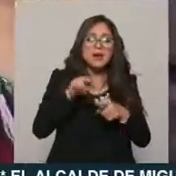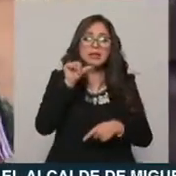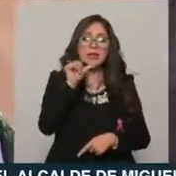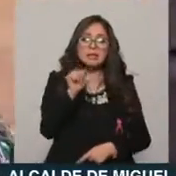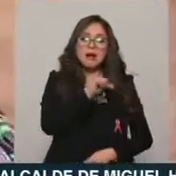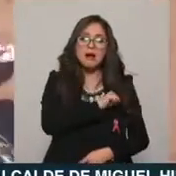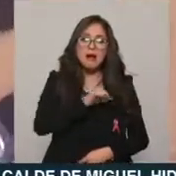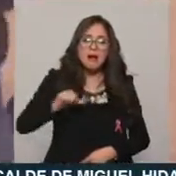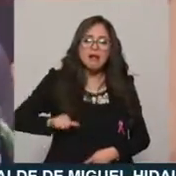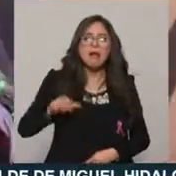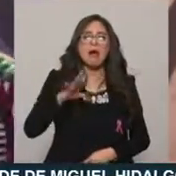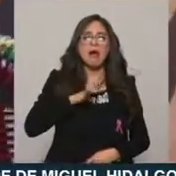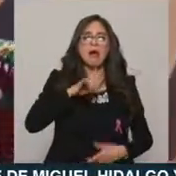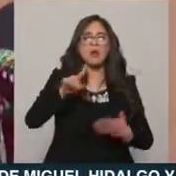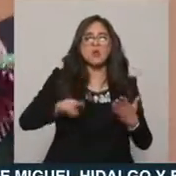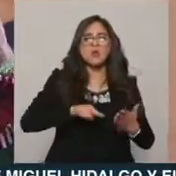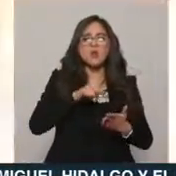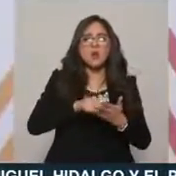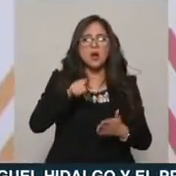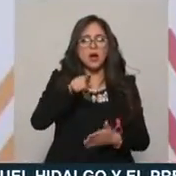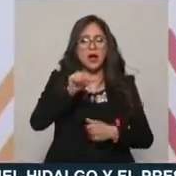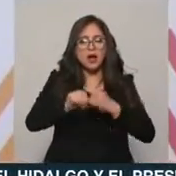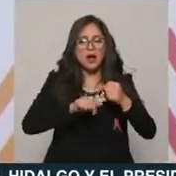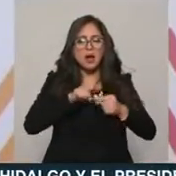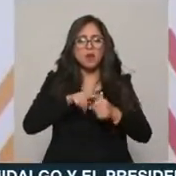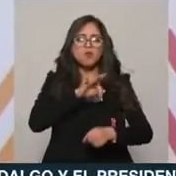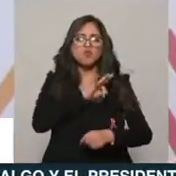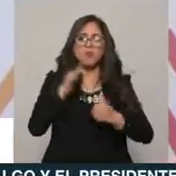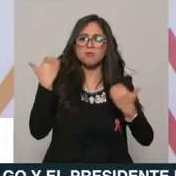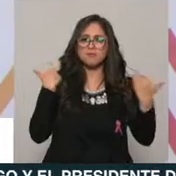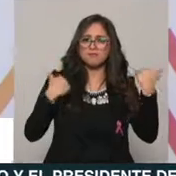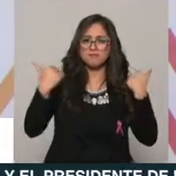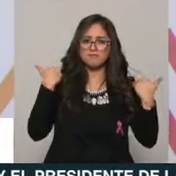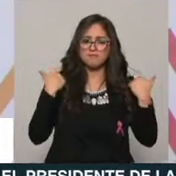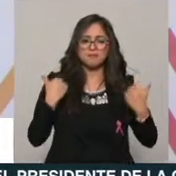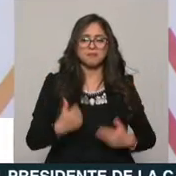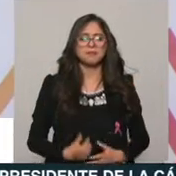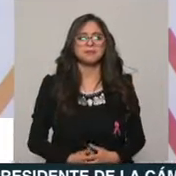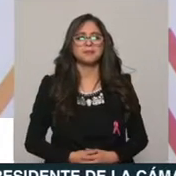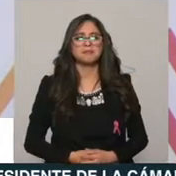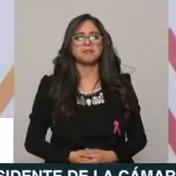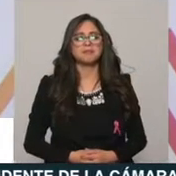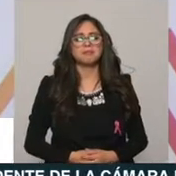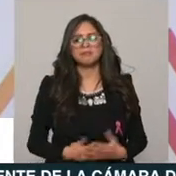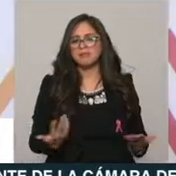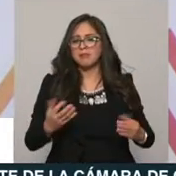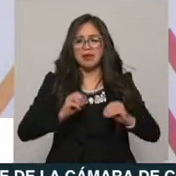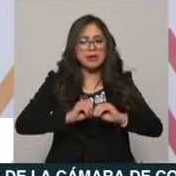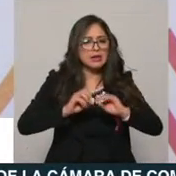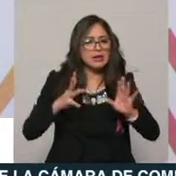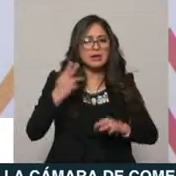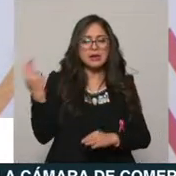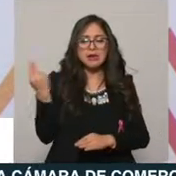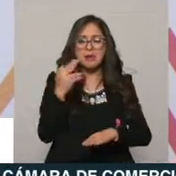demarcaciones se cuente con espacios para estas. Evidentemente requiere mucho mayores recursos,